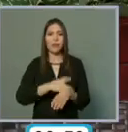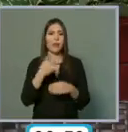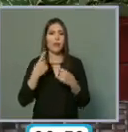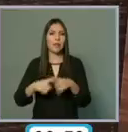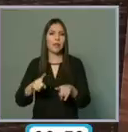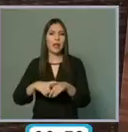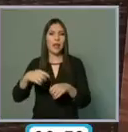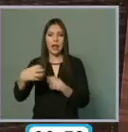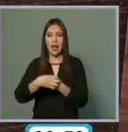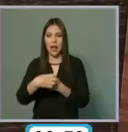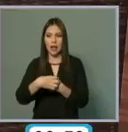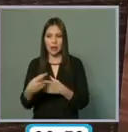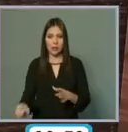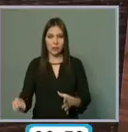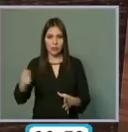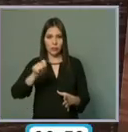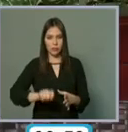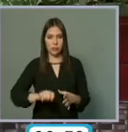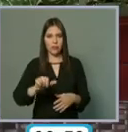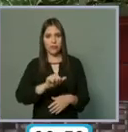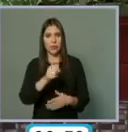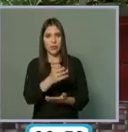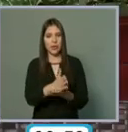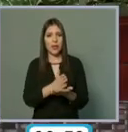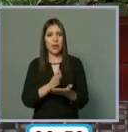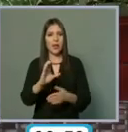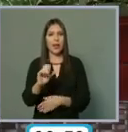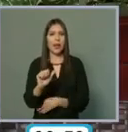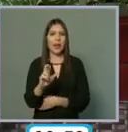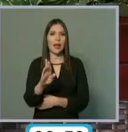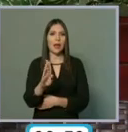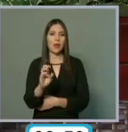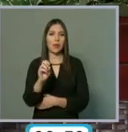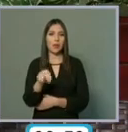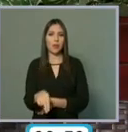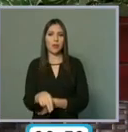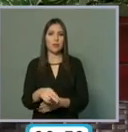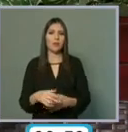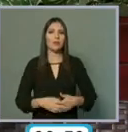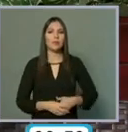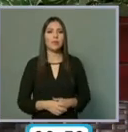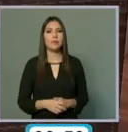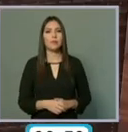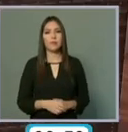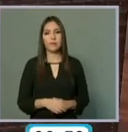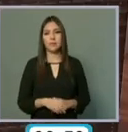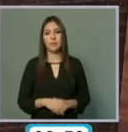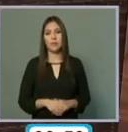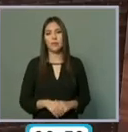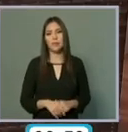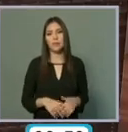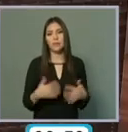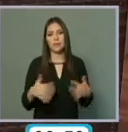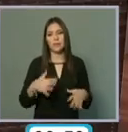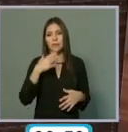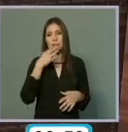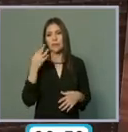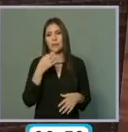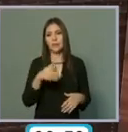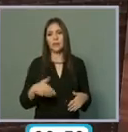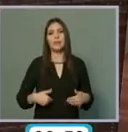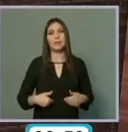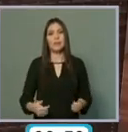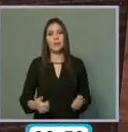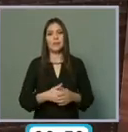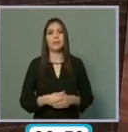En caldo, ¿no? Los del carbón. Los de esos, carne asada. Dios santo de mi vida, tengo la- hambre. Esos son más norteños, Na- ¿o qué